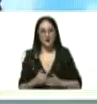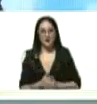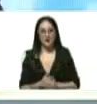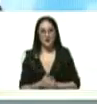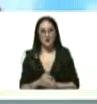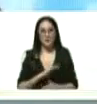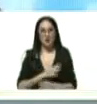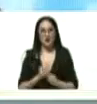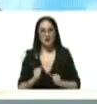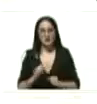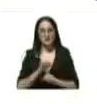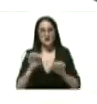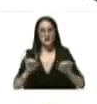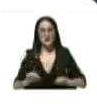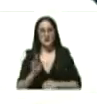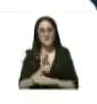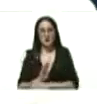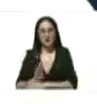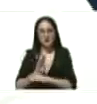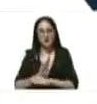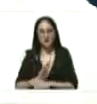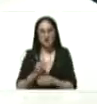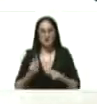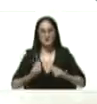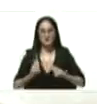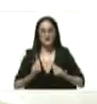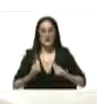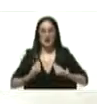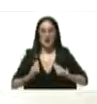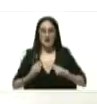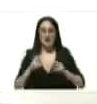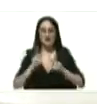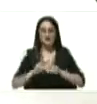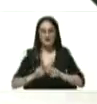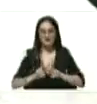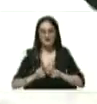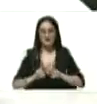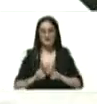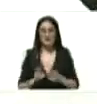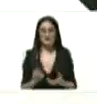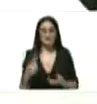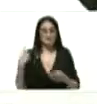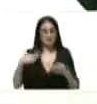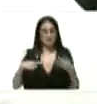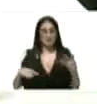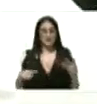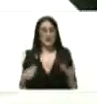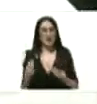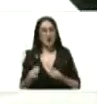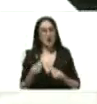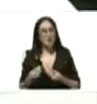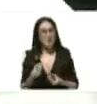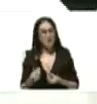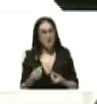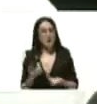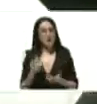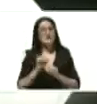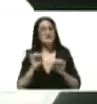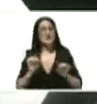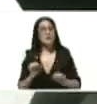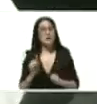Poderosos sistemas de protección de la vivienda, etcétera. ¿Y eso lo hicieron con qué? Con sistemas tributarios